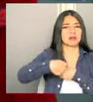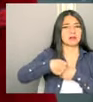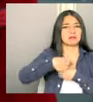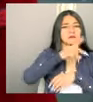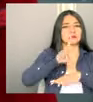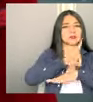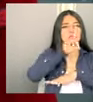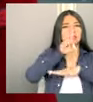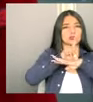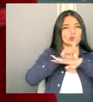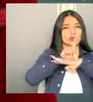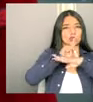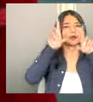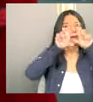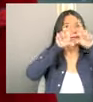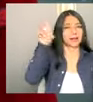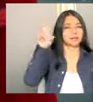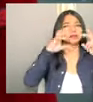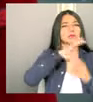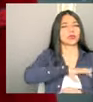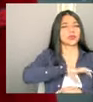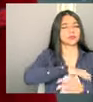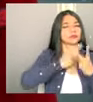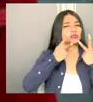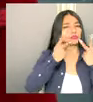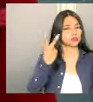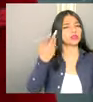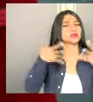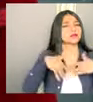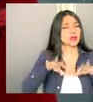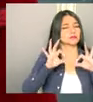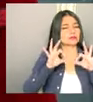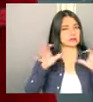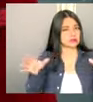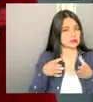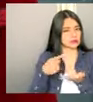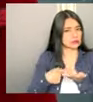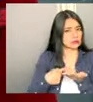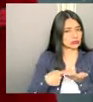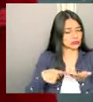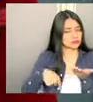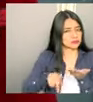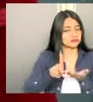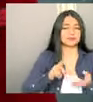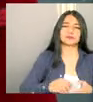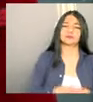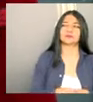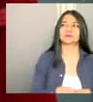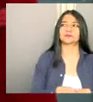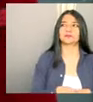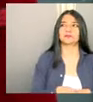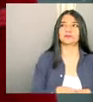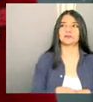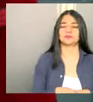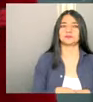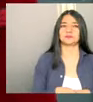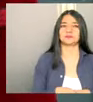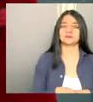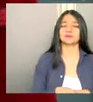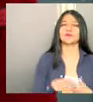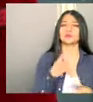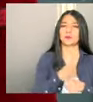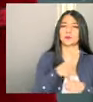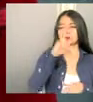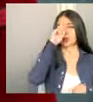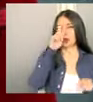los directorios de las empresas. Es decir, ya va a estar en una primera discusión. Naturalmente lo que hemos convenido con el alcalde